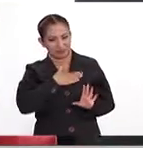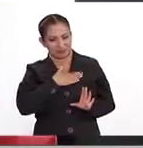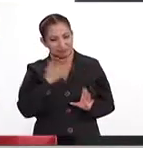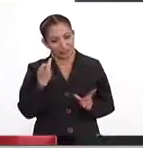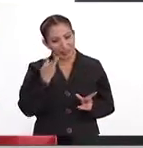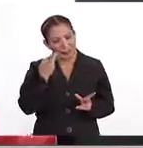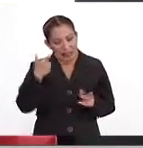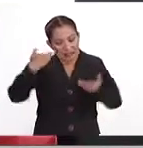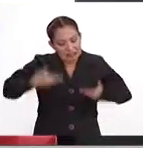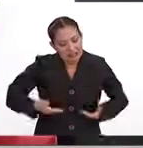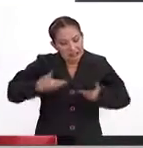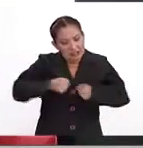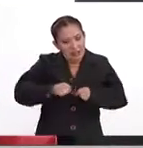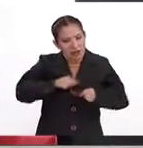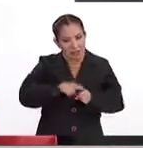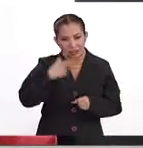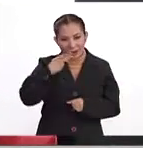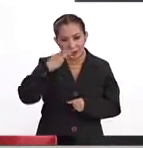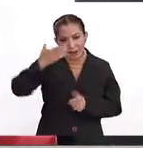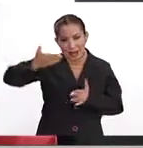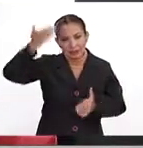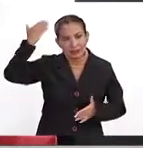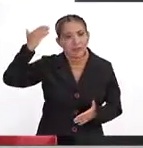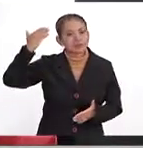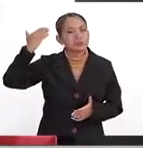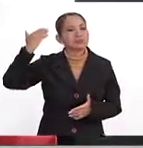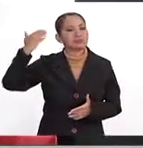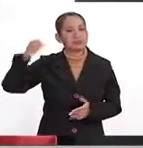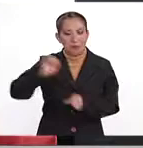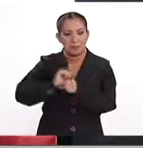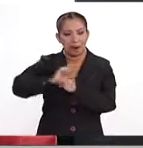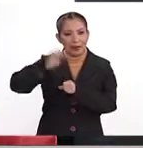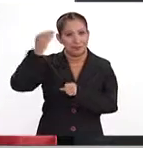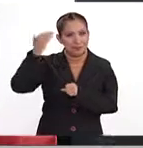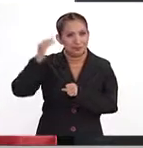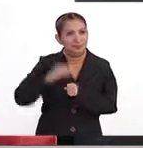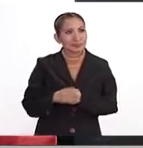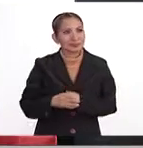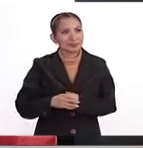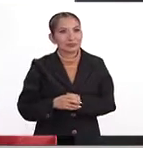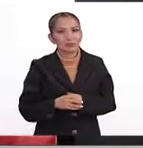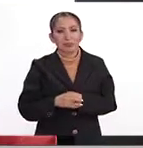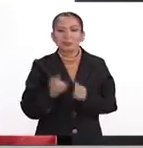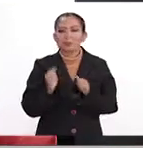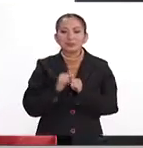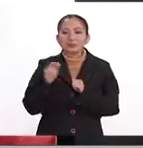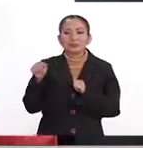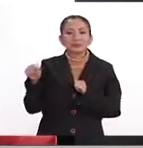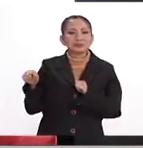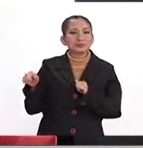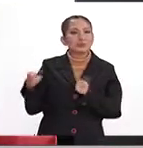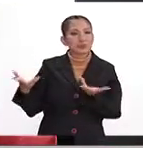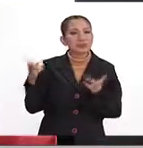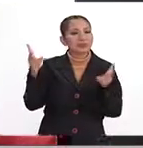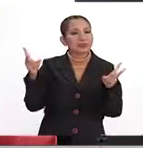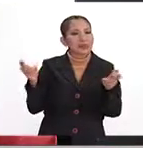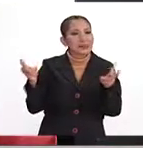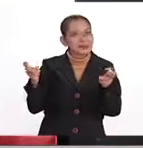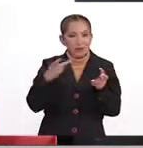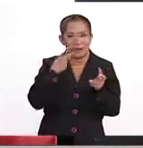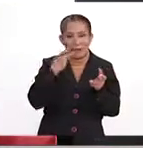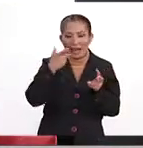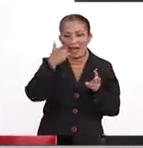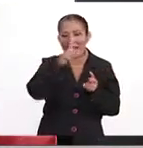de cómo somos como sociedad. Ya lo veíamos también en la semana pasada con el tema